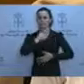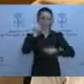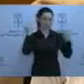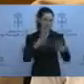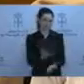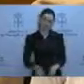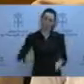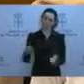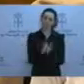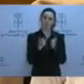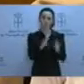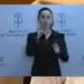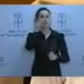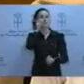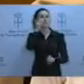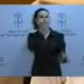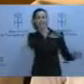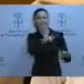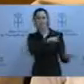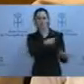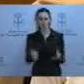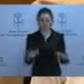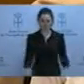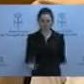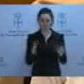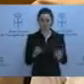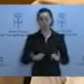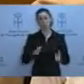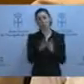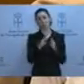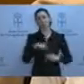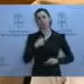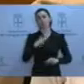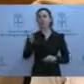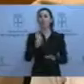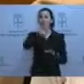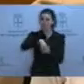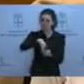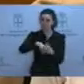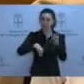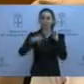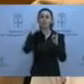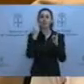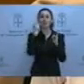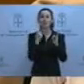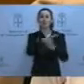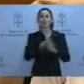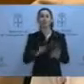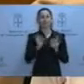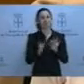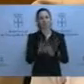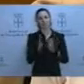más en el sector turístico, incentivar la participación de la sociedad civil en la puesta en valor de los recursos endógenos y consolidar un destino turístico de